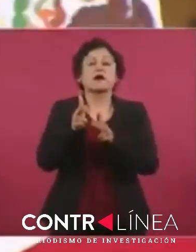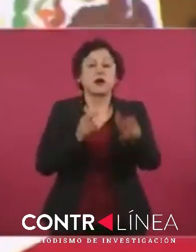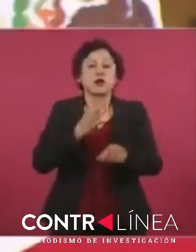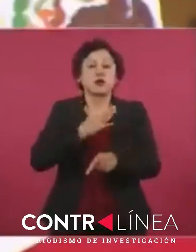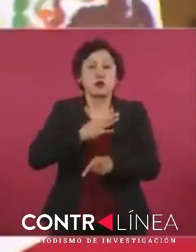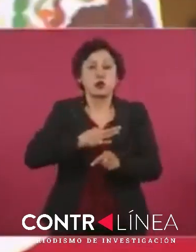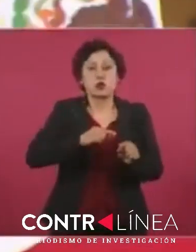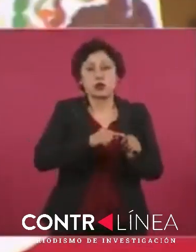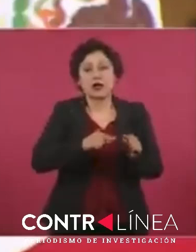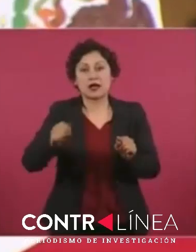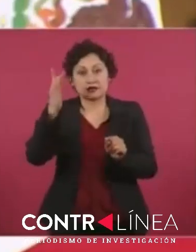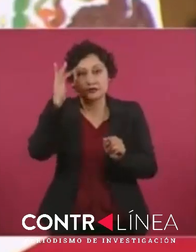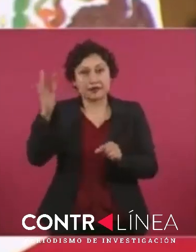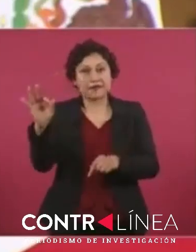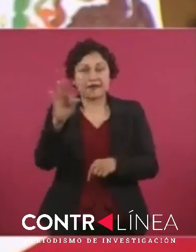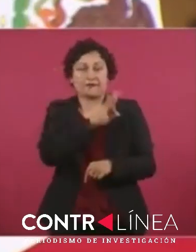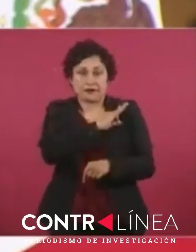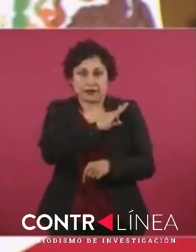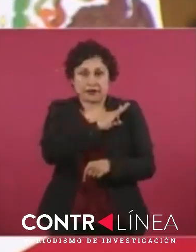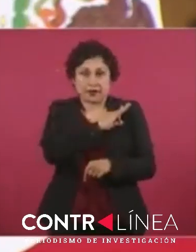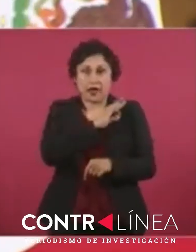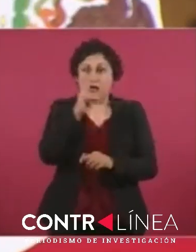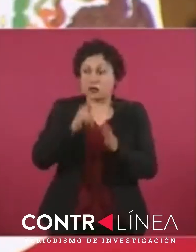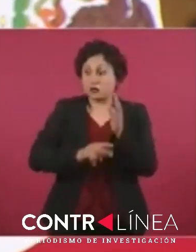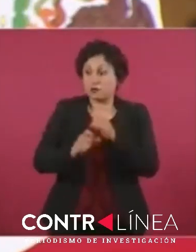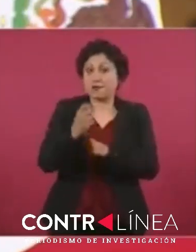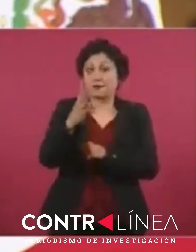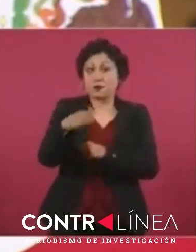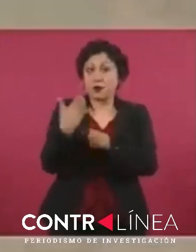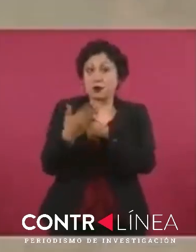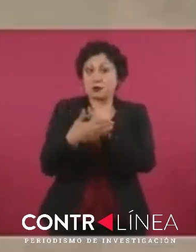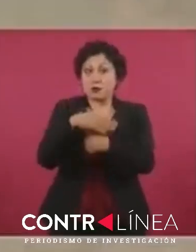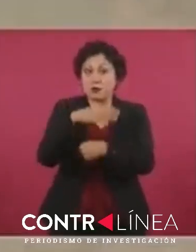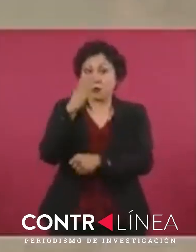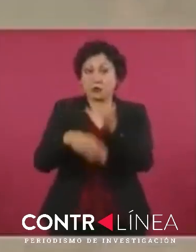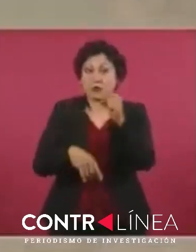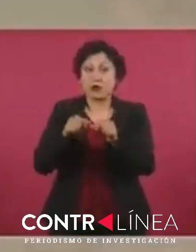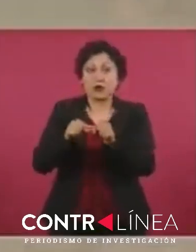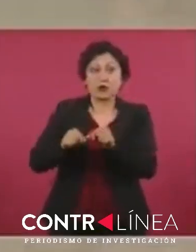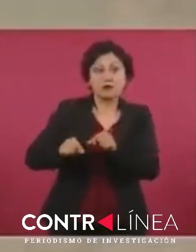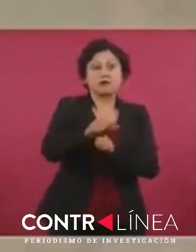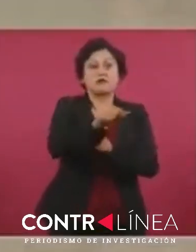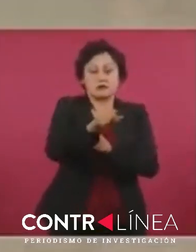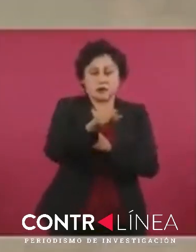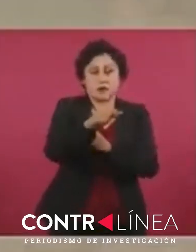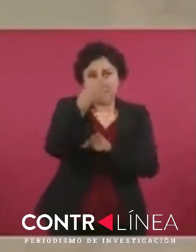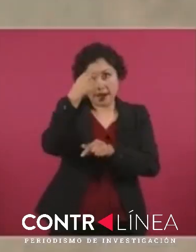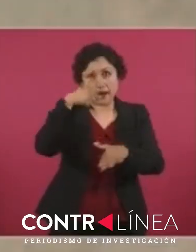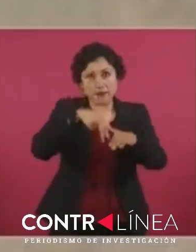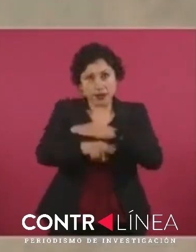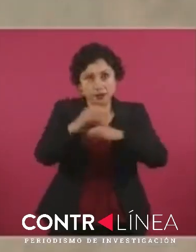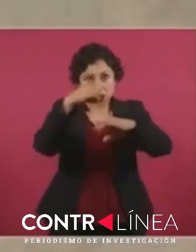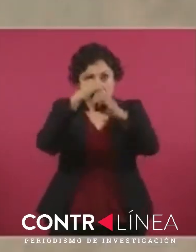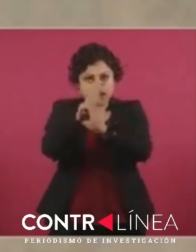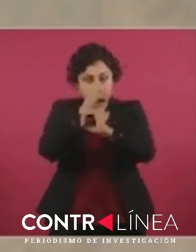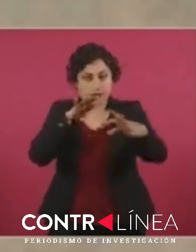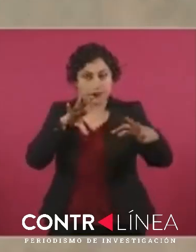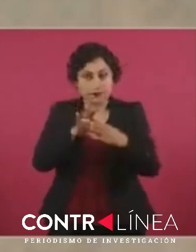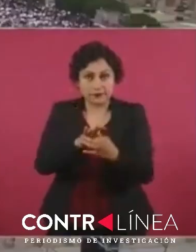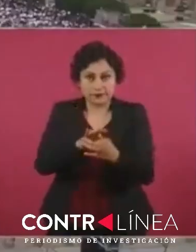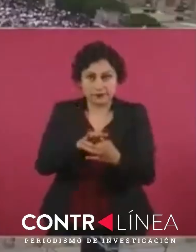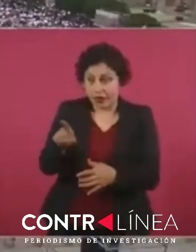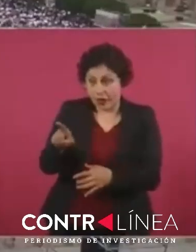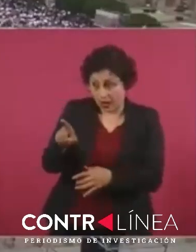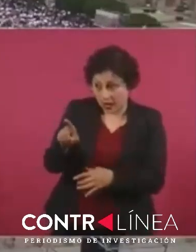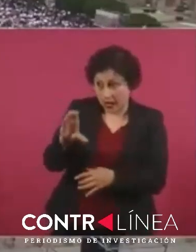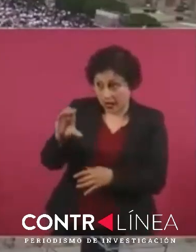Fe, y a finales de año se llegará hasta la estación Observatorio. ¿Verdad, Claudia?